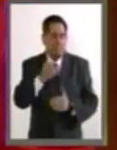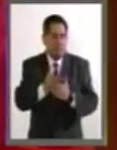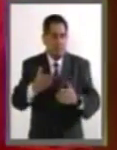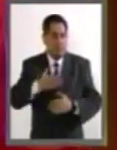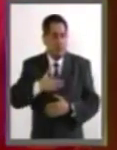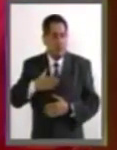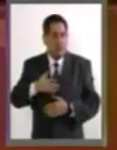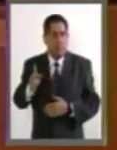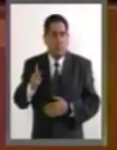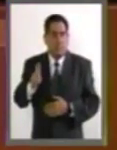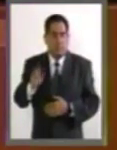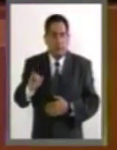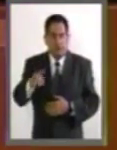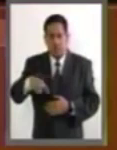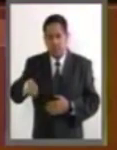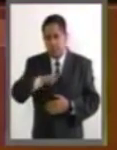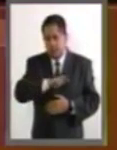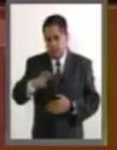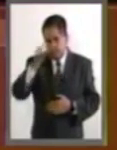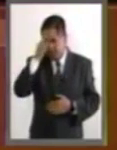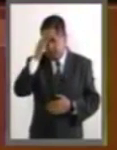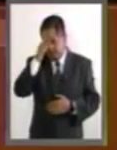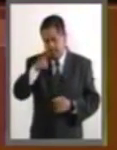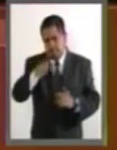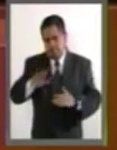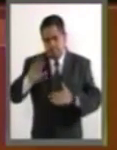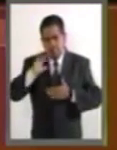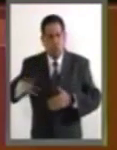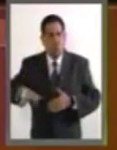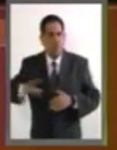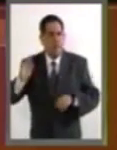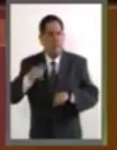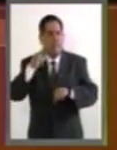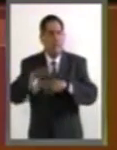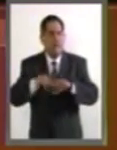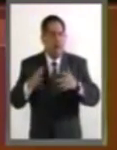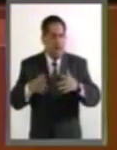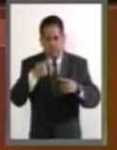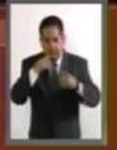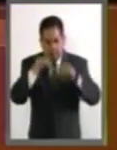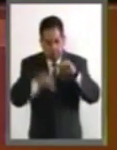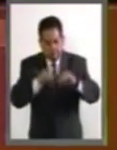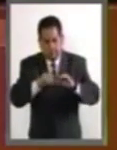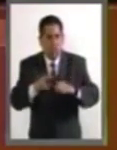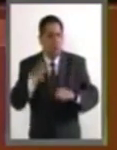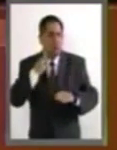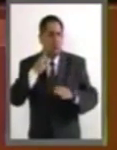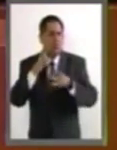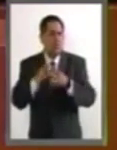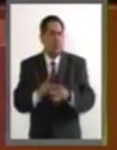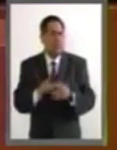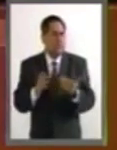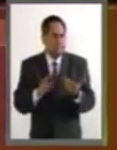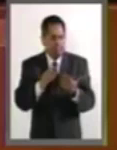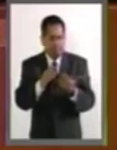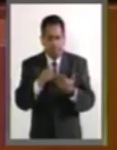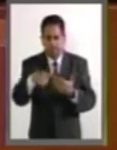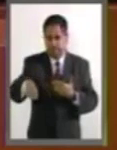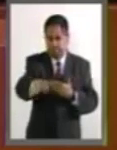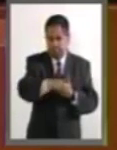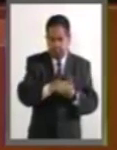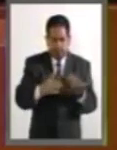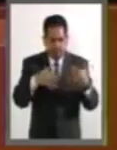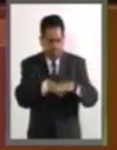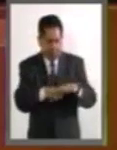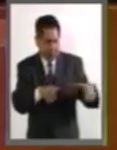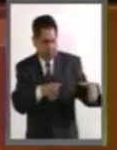Grupo Parlamentario del PRI reconocemos el compromiso del Gobierno Federal por instrumentar las políticas que permitan la inclusión social de este